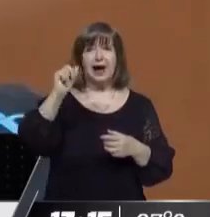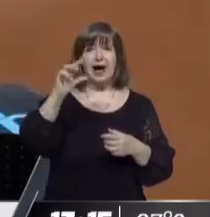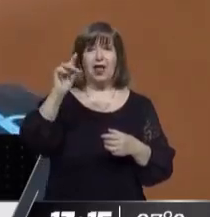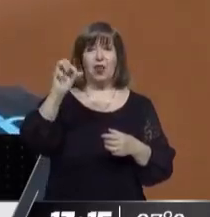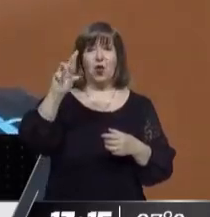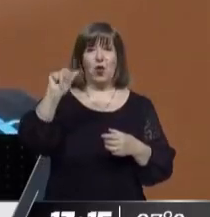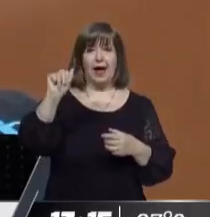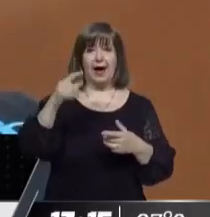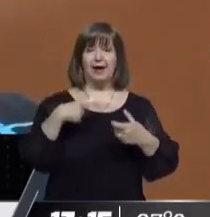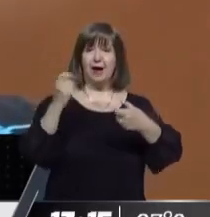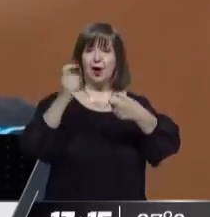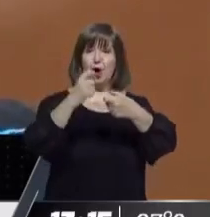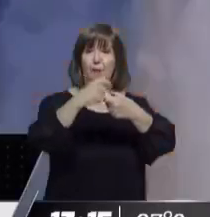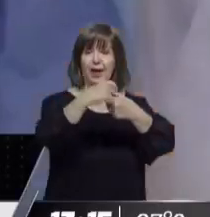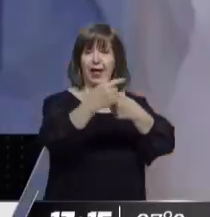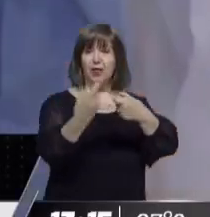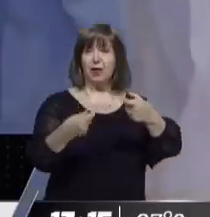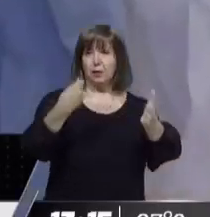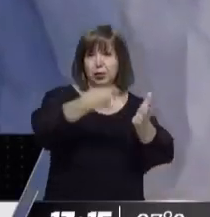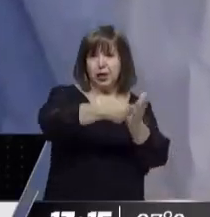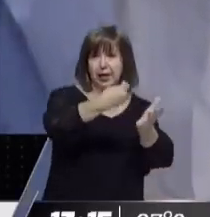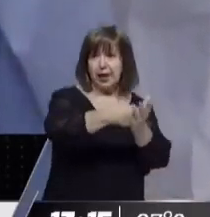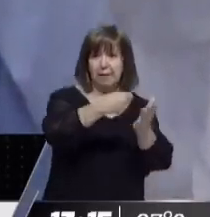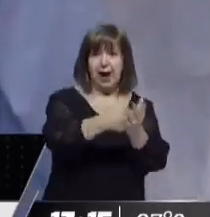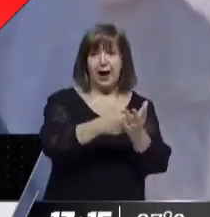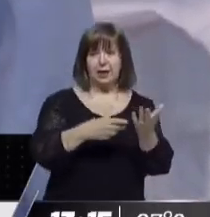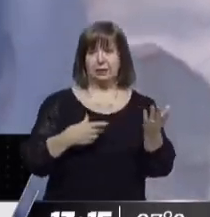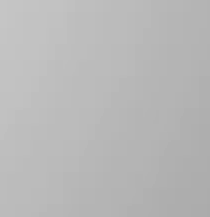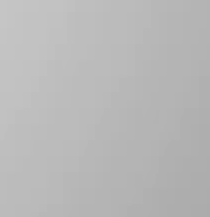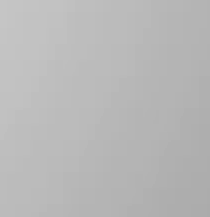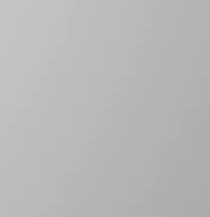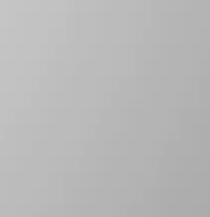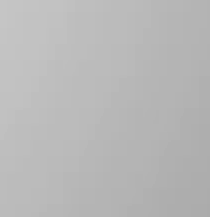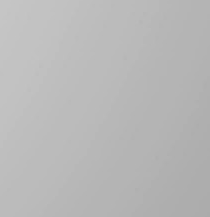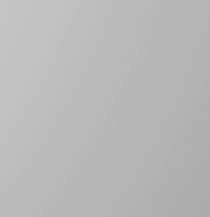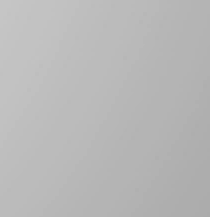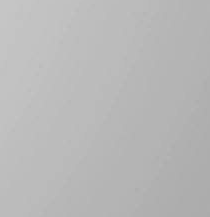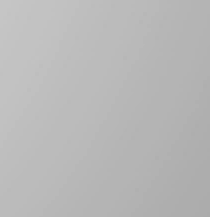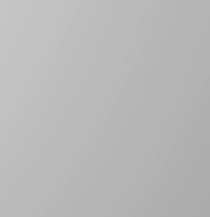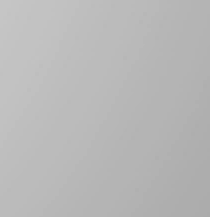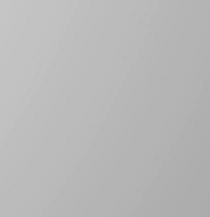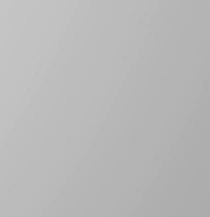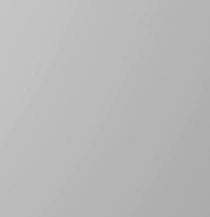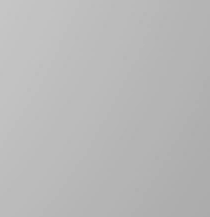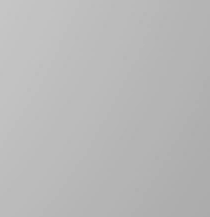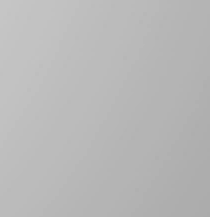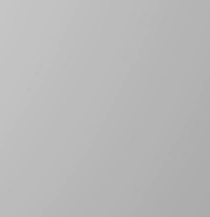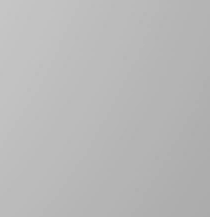tiene que comunicarse con el supervisor que le corresponde a la escuela y hacerlo saber porque no es así.